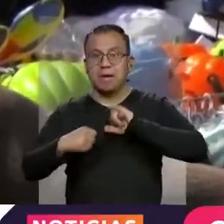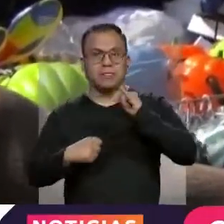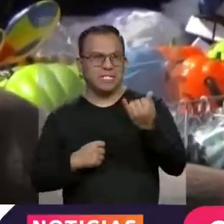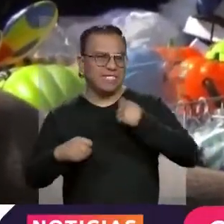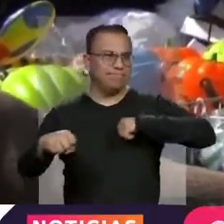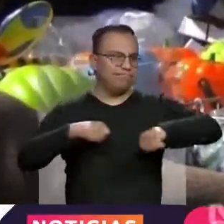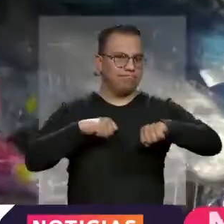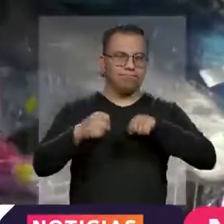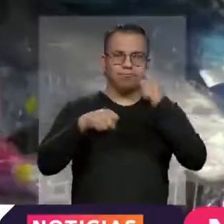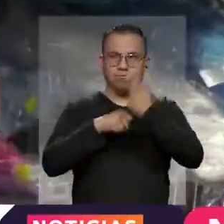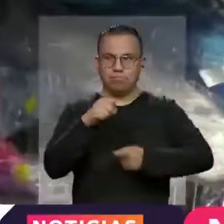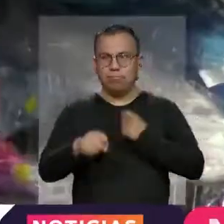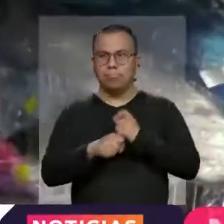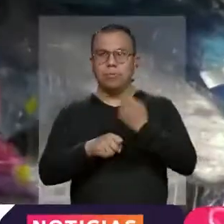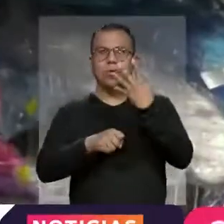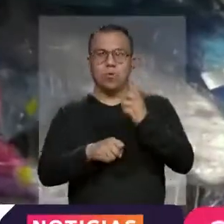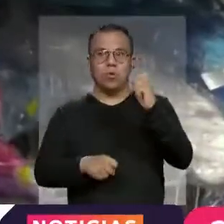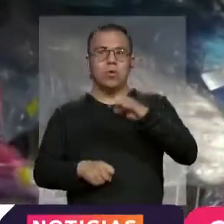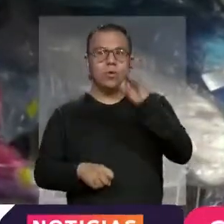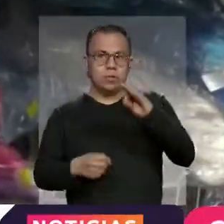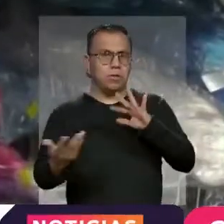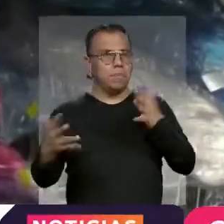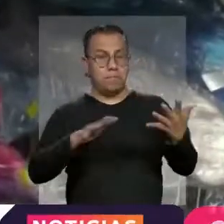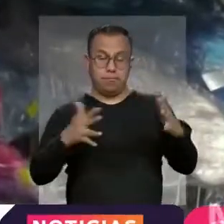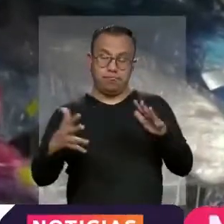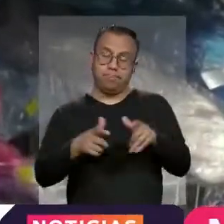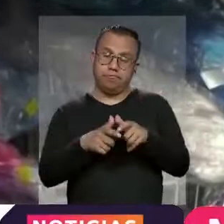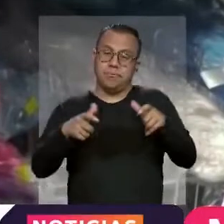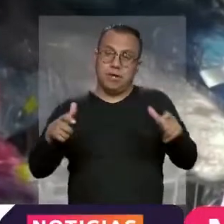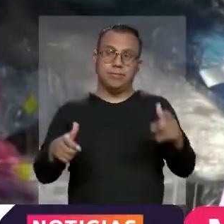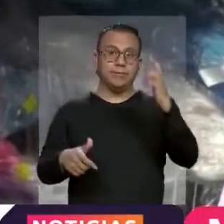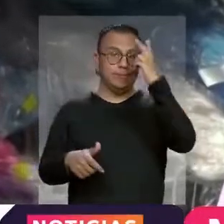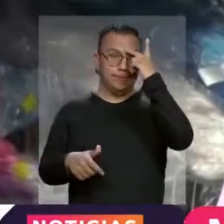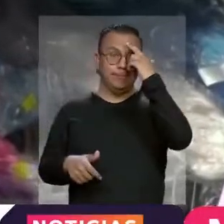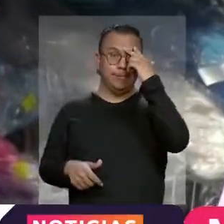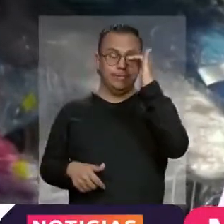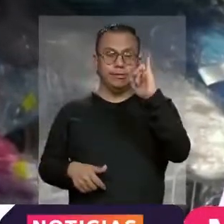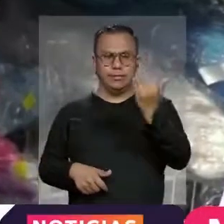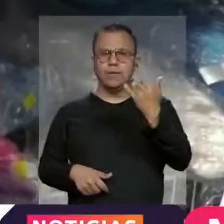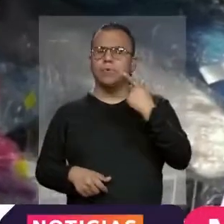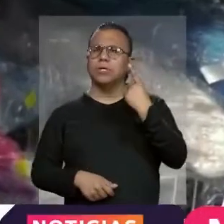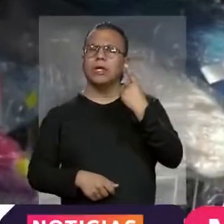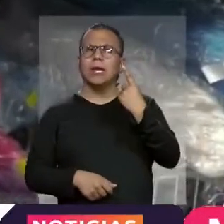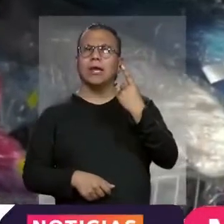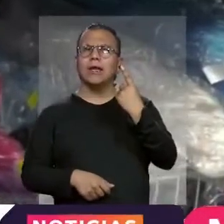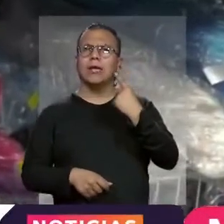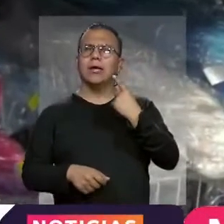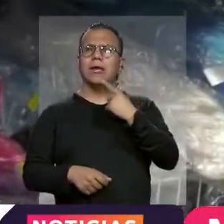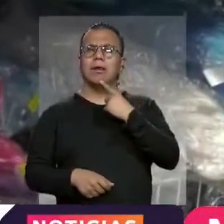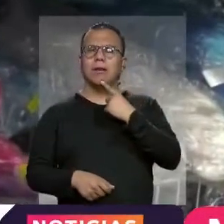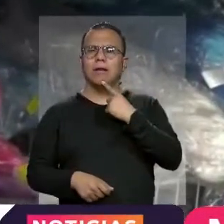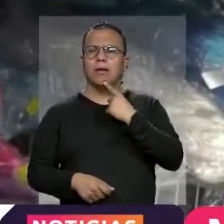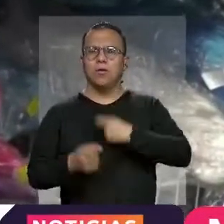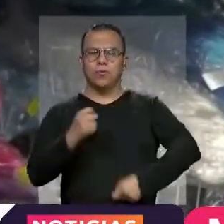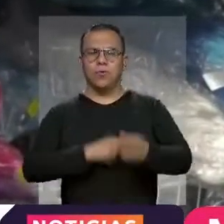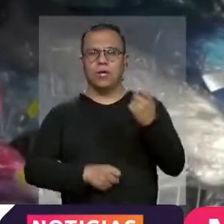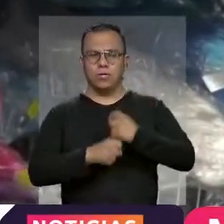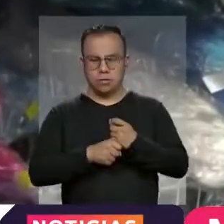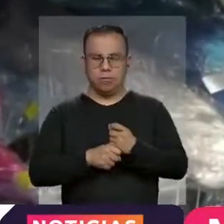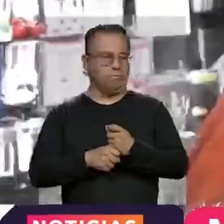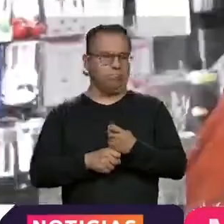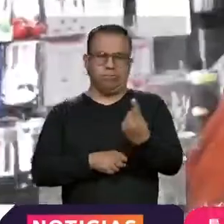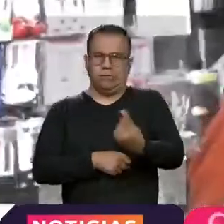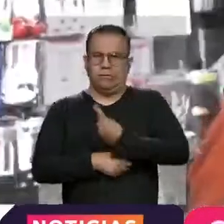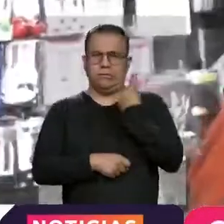bastante movido este año. 40% más o menos, sí, obvio, porque el otro año estuvo muy